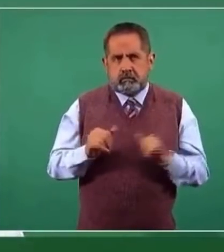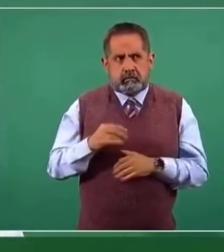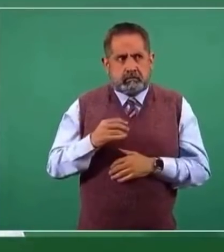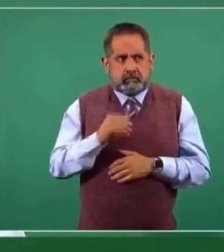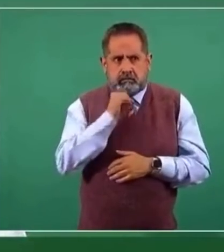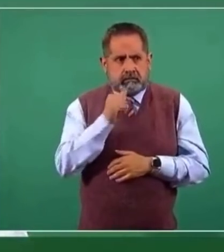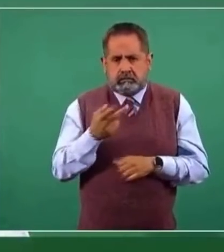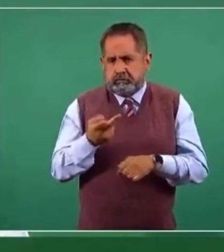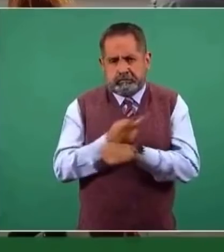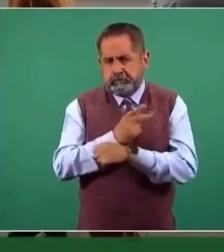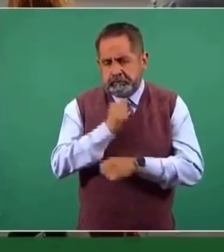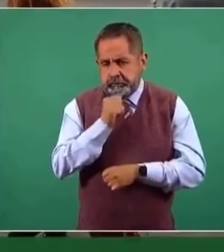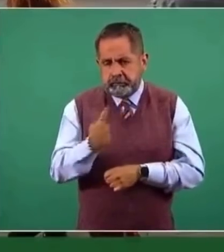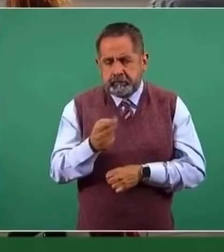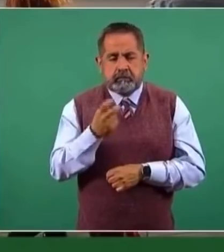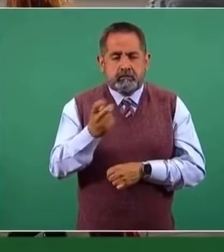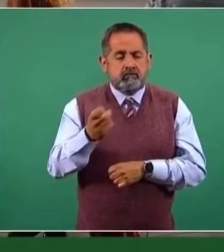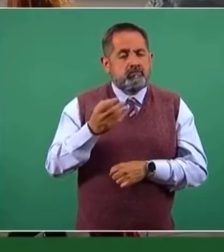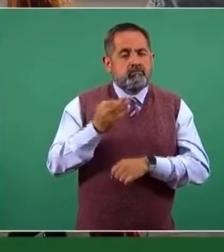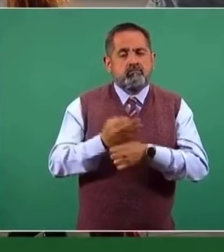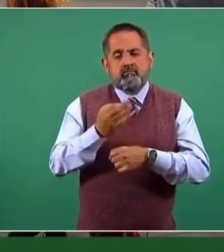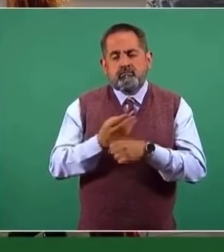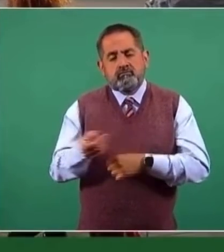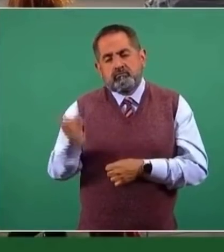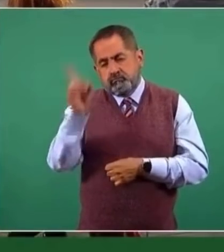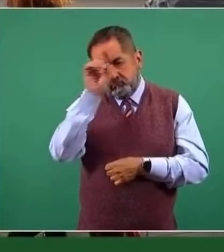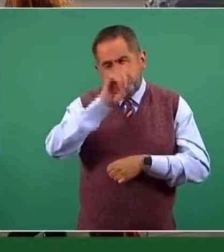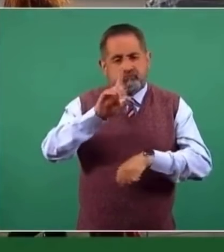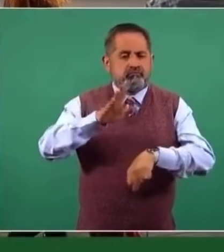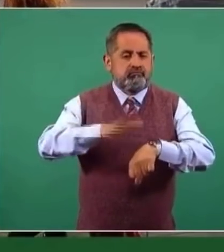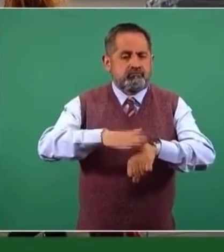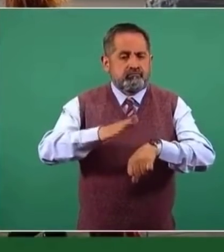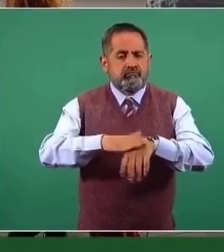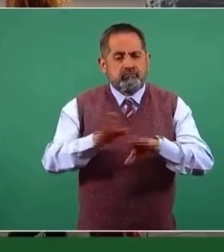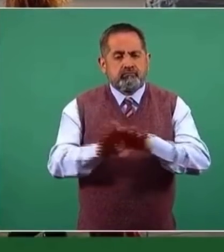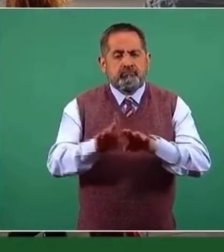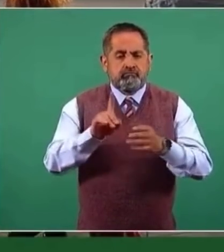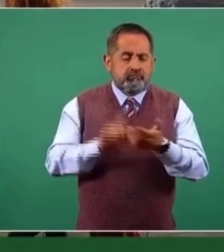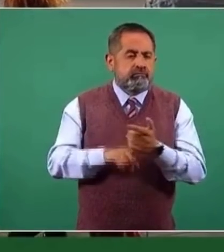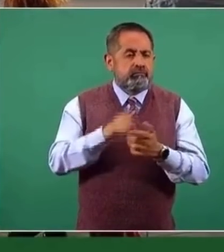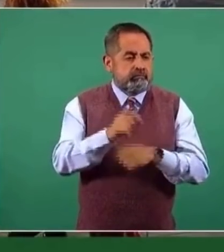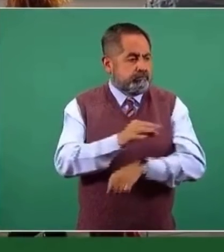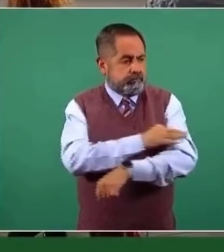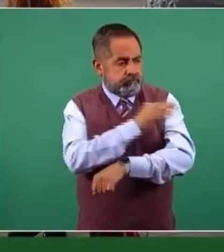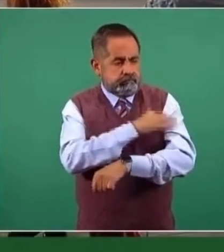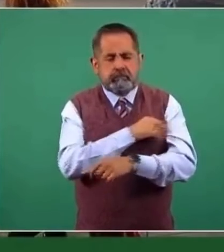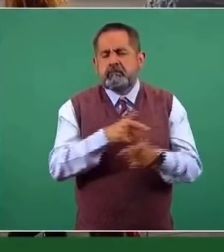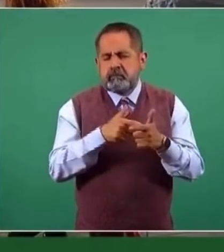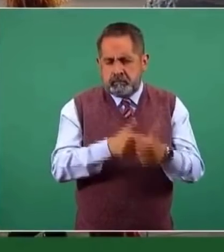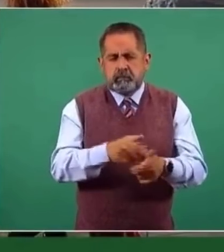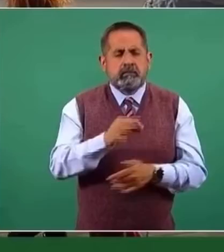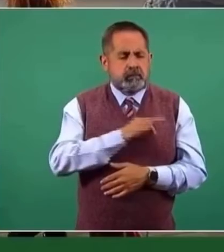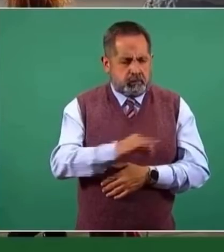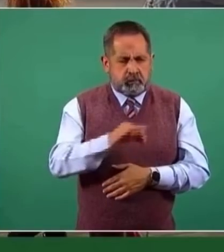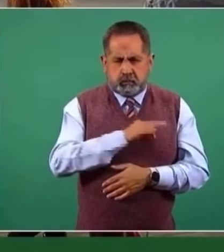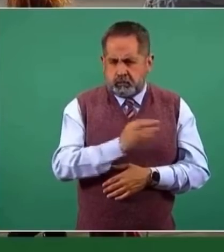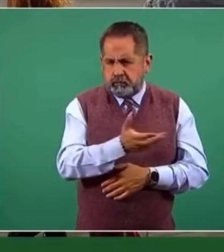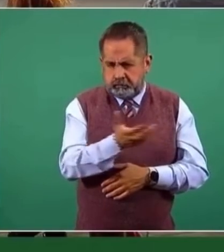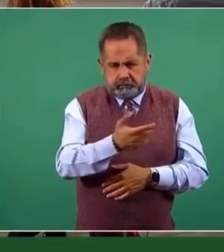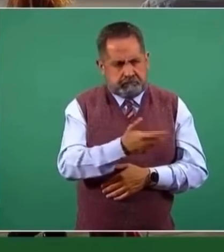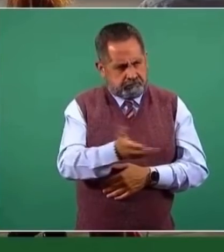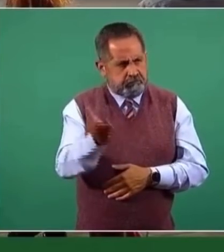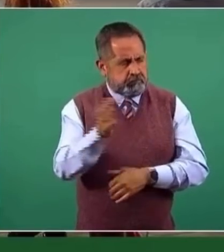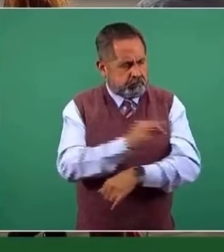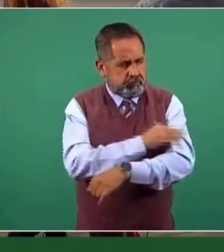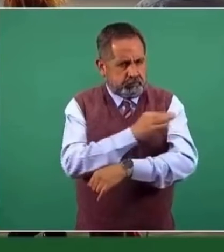cruzadas, por lo tanto la indicación y la recomendación de recibir la vacuna continúa. De todas maneras, recordemos que en todos